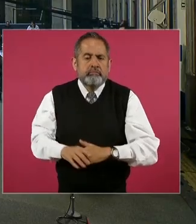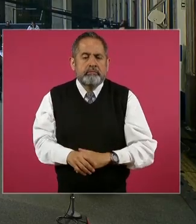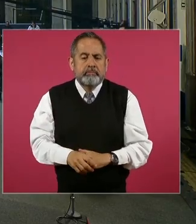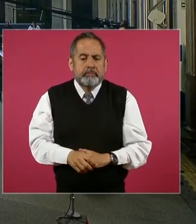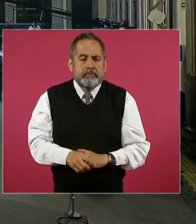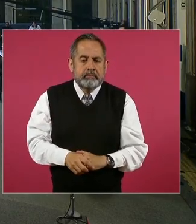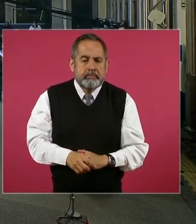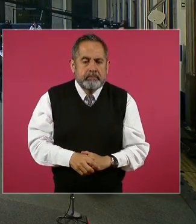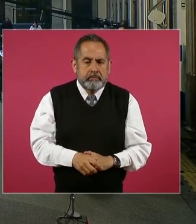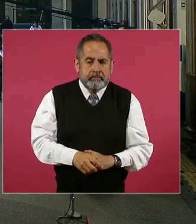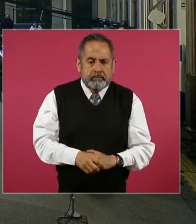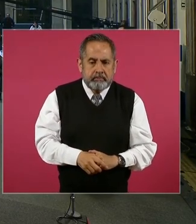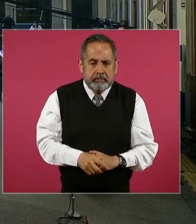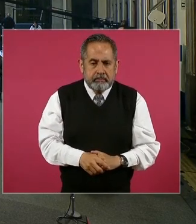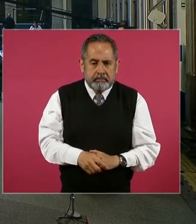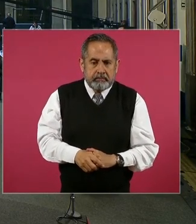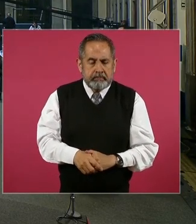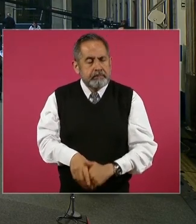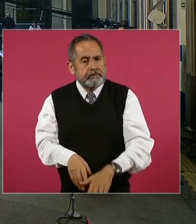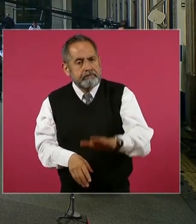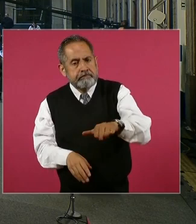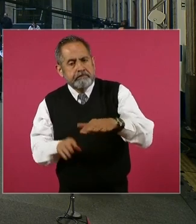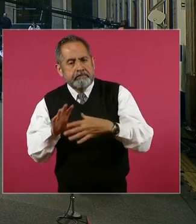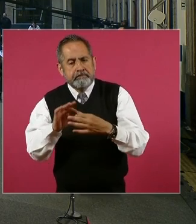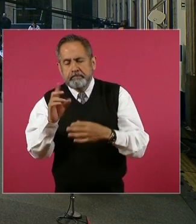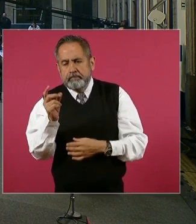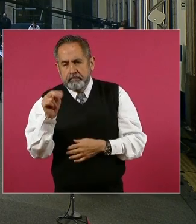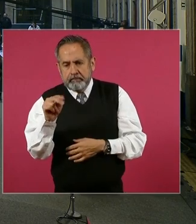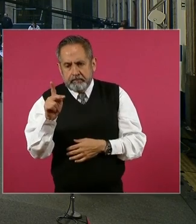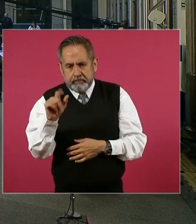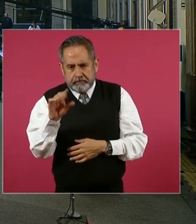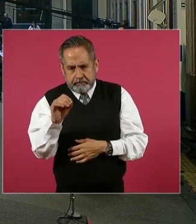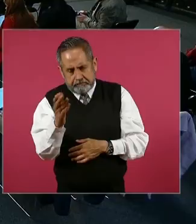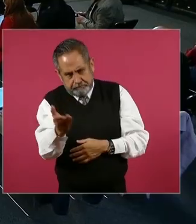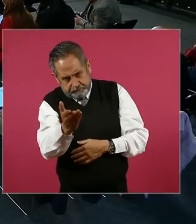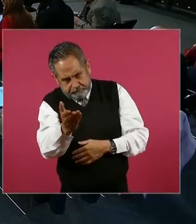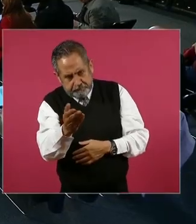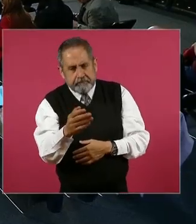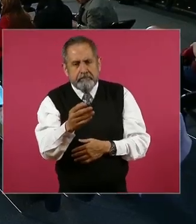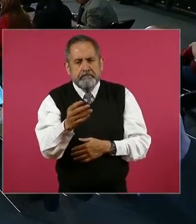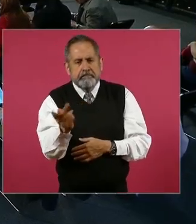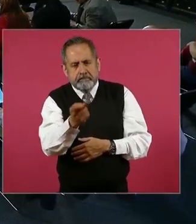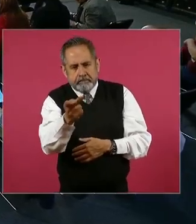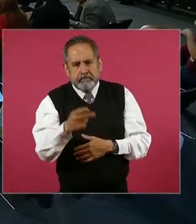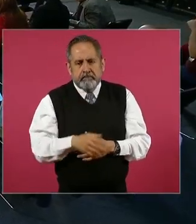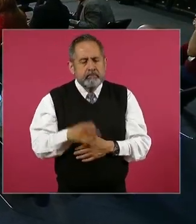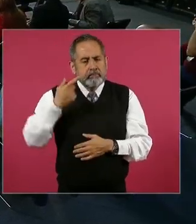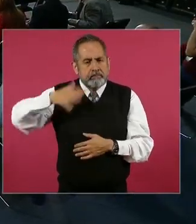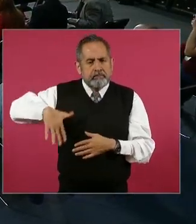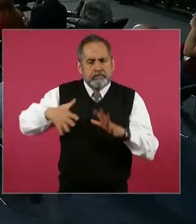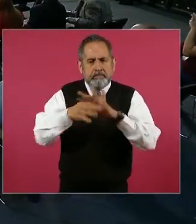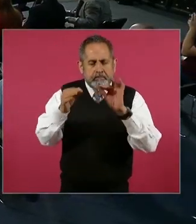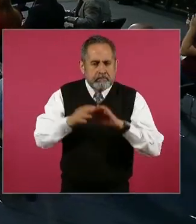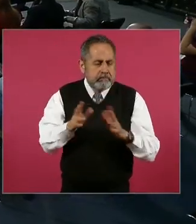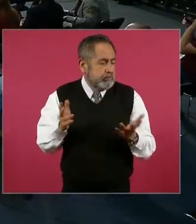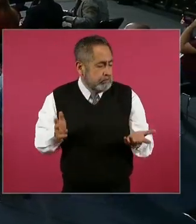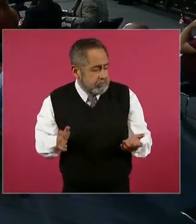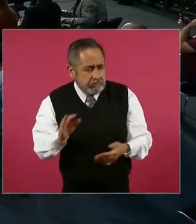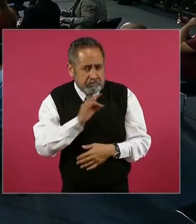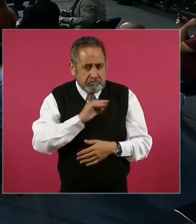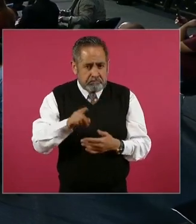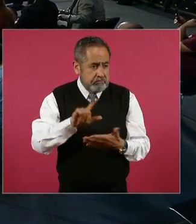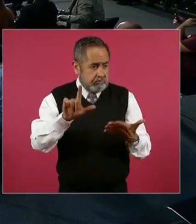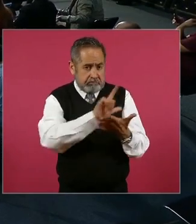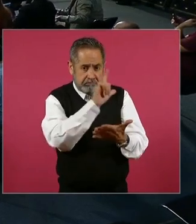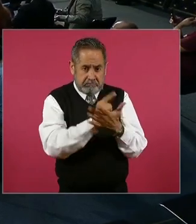don Don Pablo Este Ramón Flores del sentinal informa sobre lo que acaba usted de presentar ya se puede hablar de un